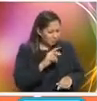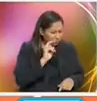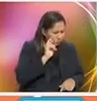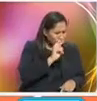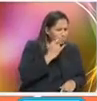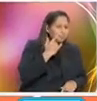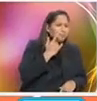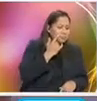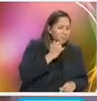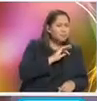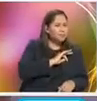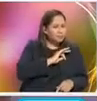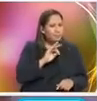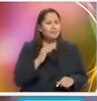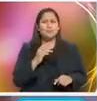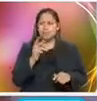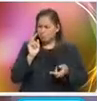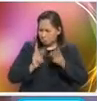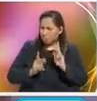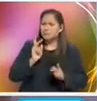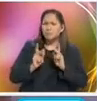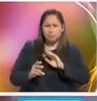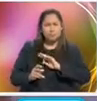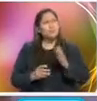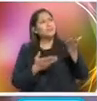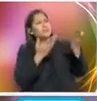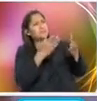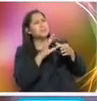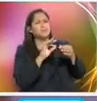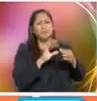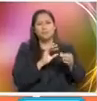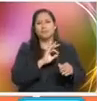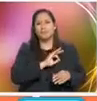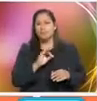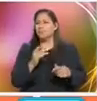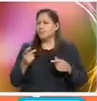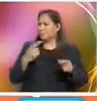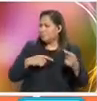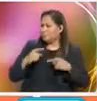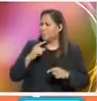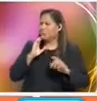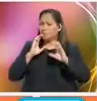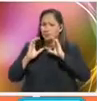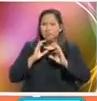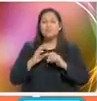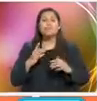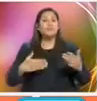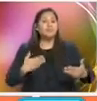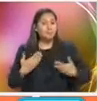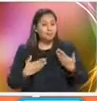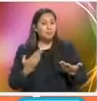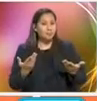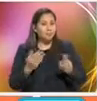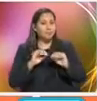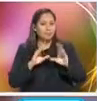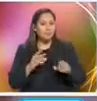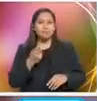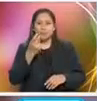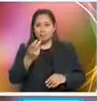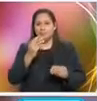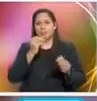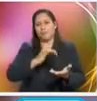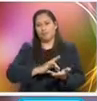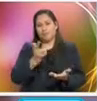espacios abiertos, son espacios de diálogo, son espacios de intercambio. Y muy divertidos, Y ¿verdad? divertidos, por supuesto. Hecho, pues